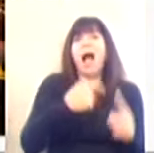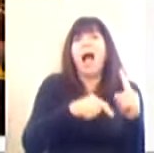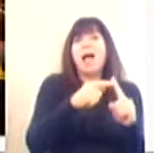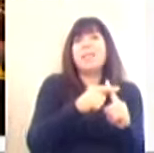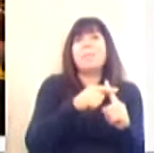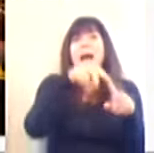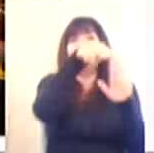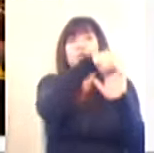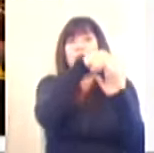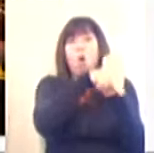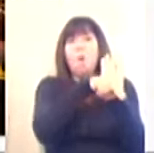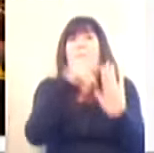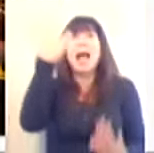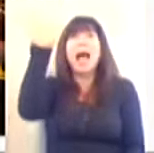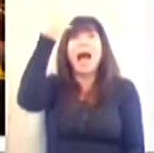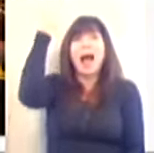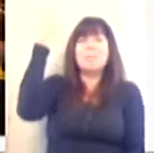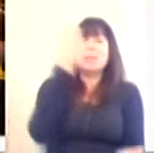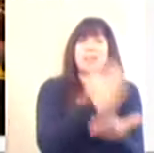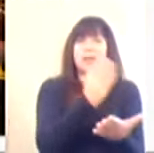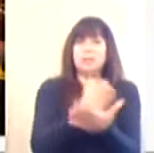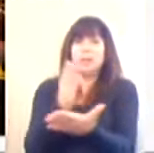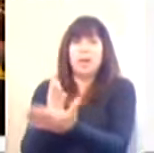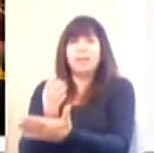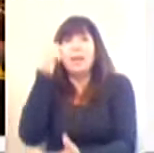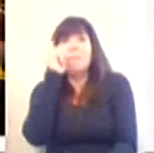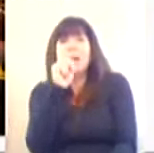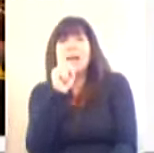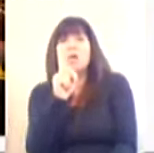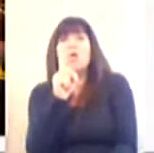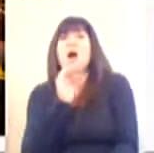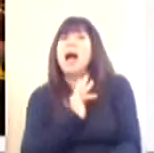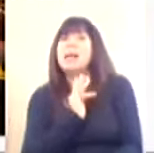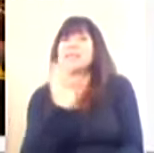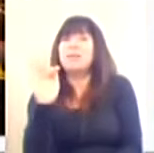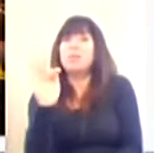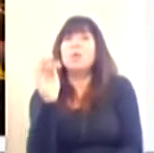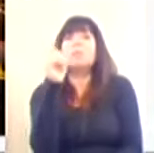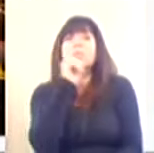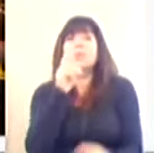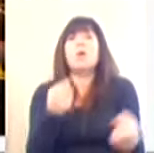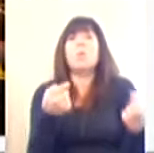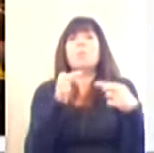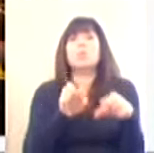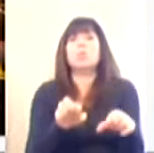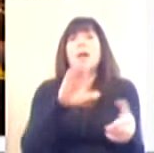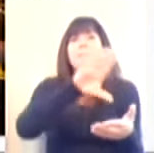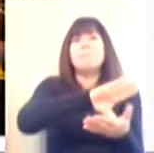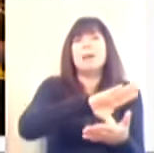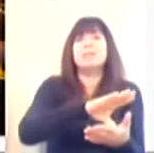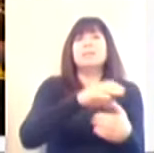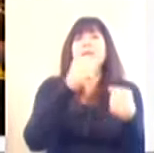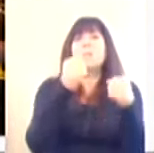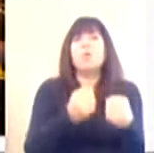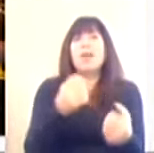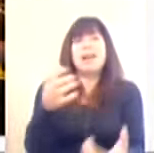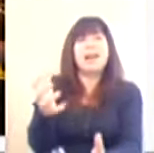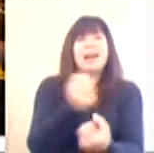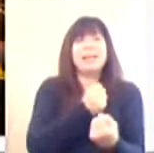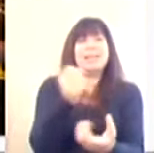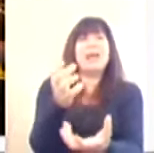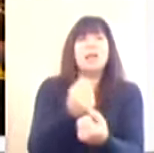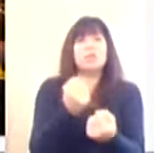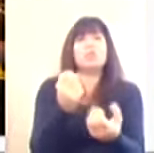normas ambientales muy exigentes, pero claramente hacia el futuro tenemos una oportunidad como país para poder ir retirando estas plantas de